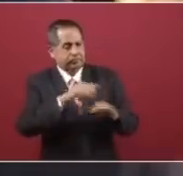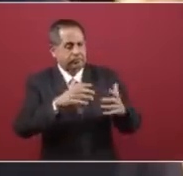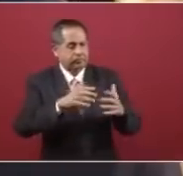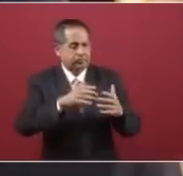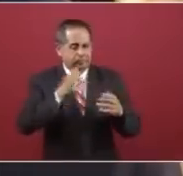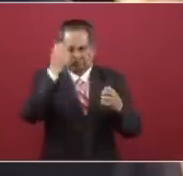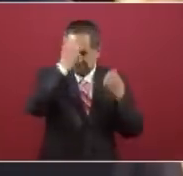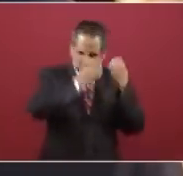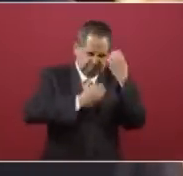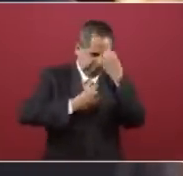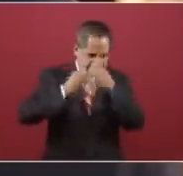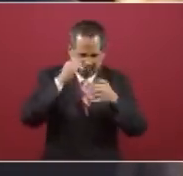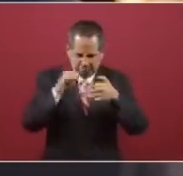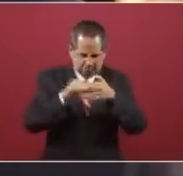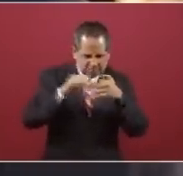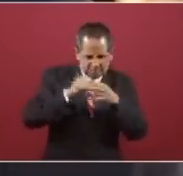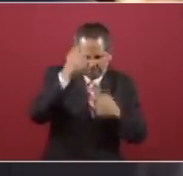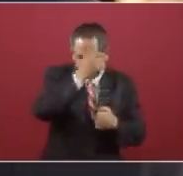evaluación